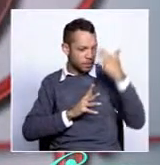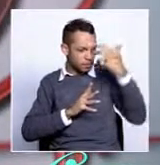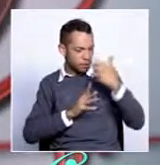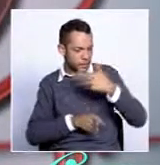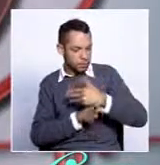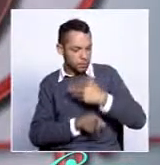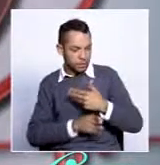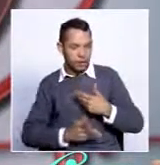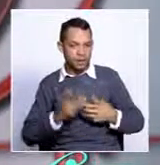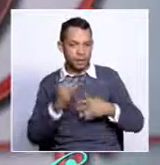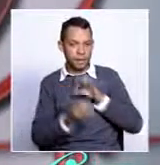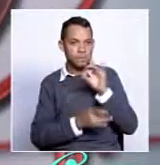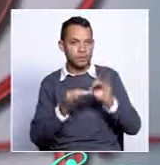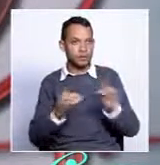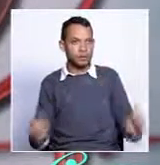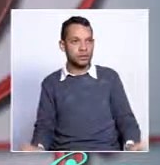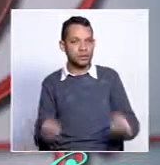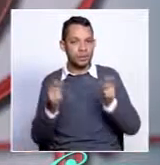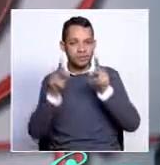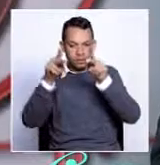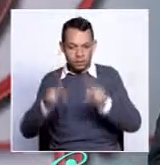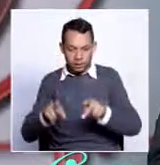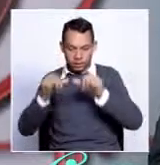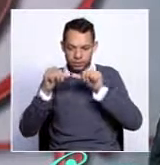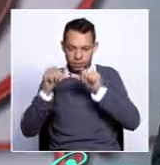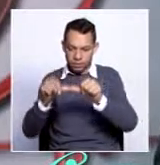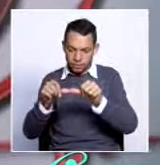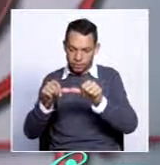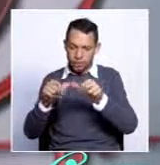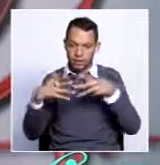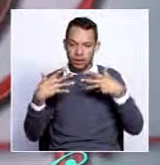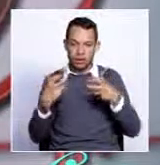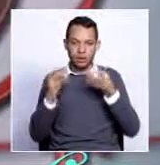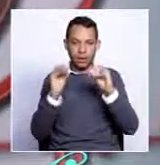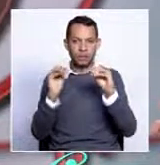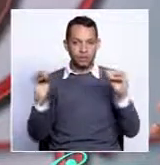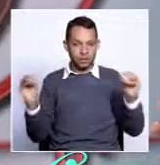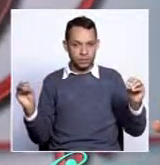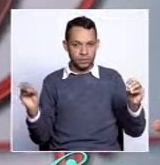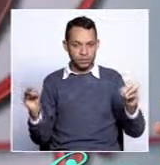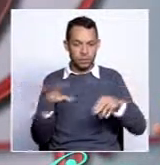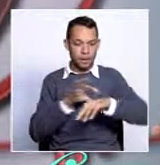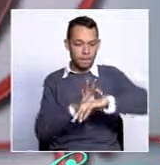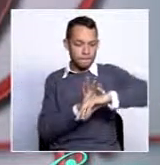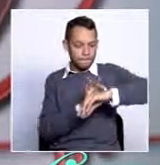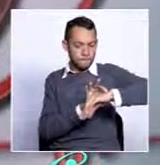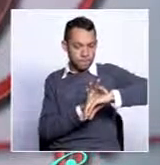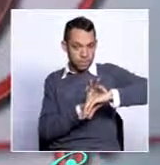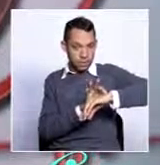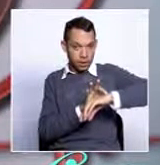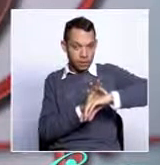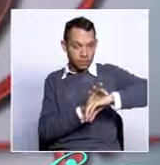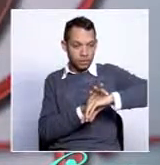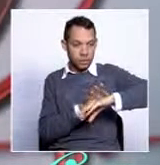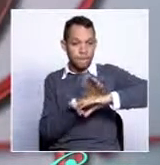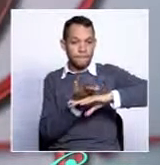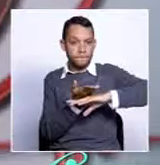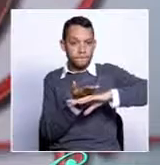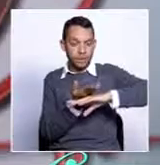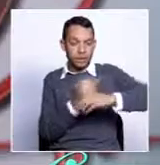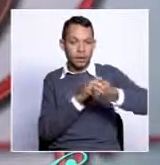y afortunadamente avanza en las cosas pero entonces es el médico tratante este paciente pide la el